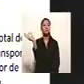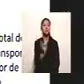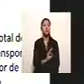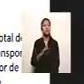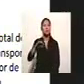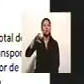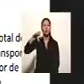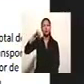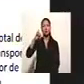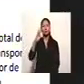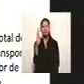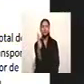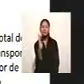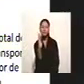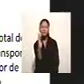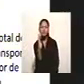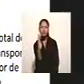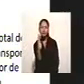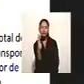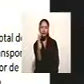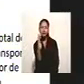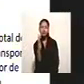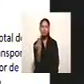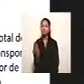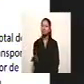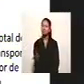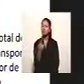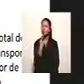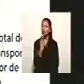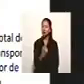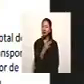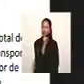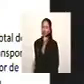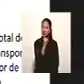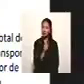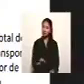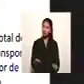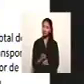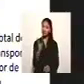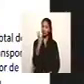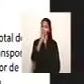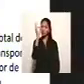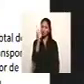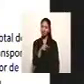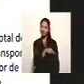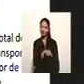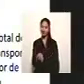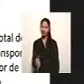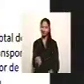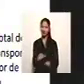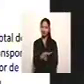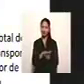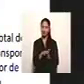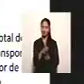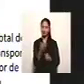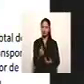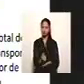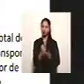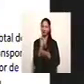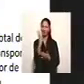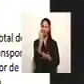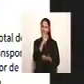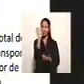del Producto Interno Bruto. Y no se ha dicho además que este sector no